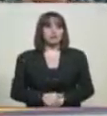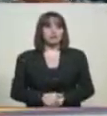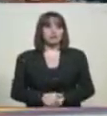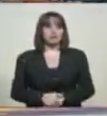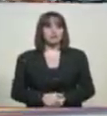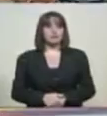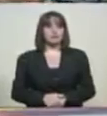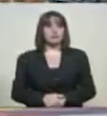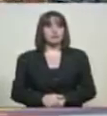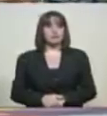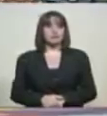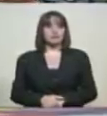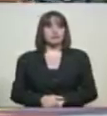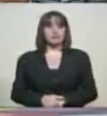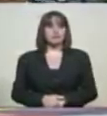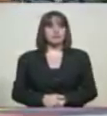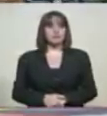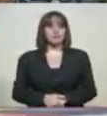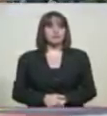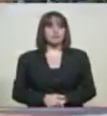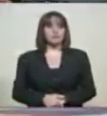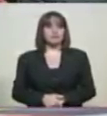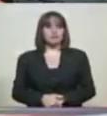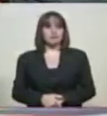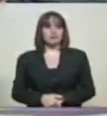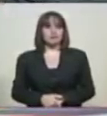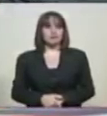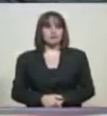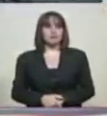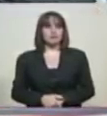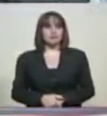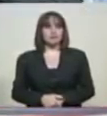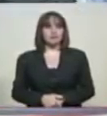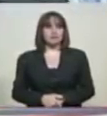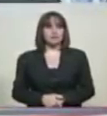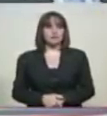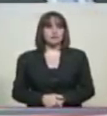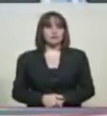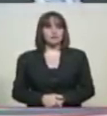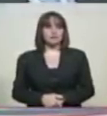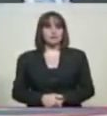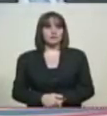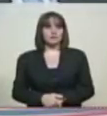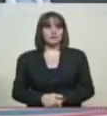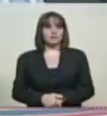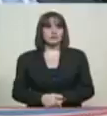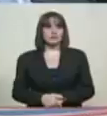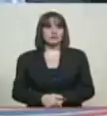Pueden aplaudir.